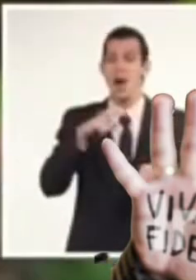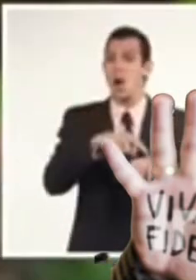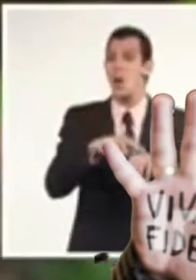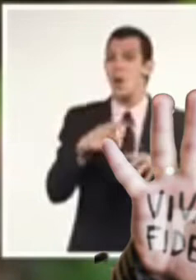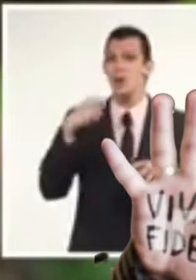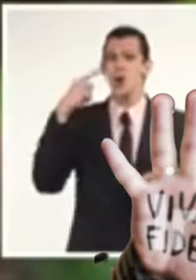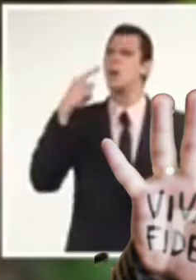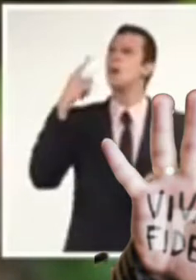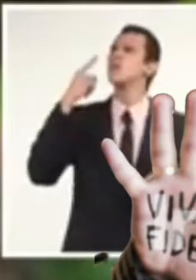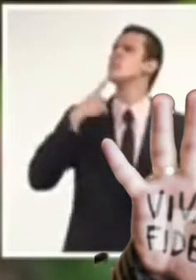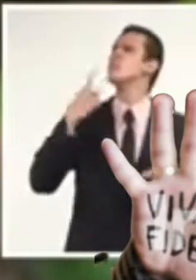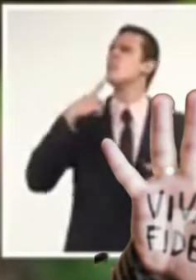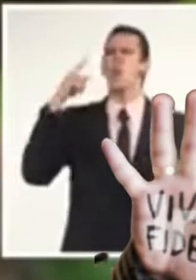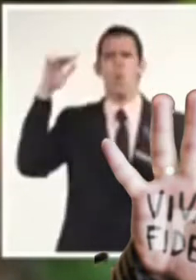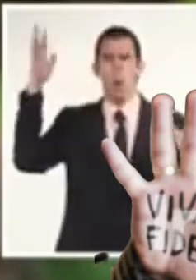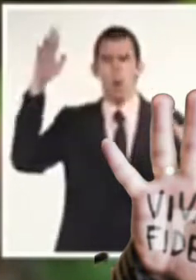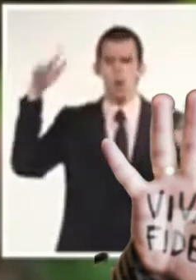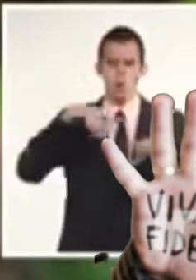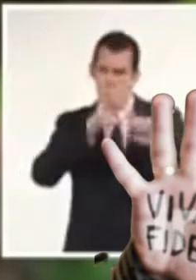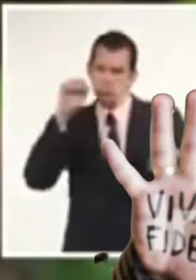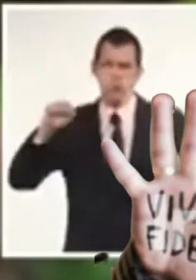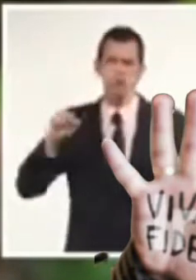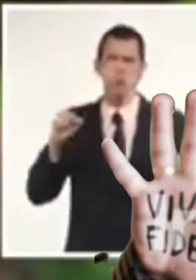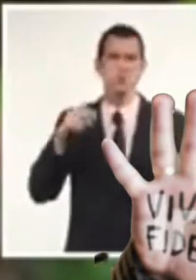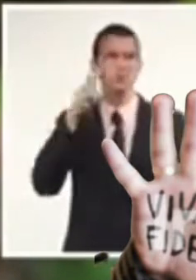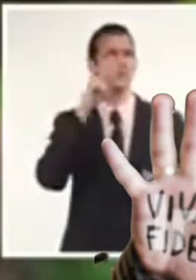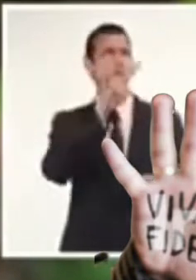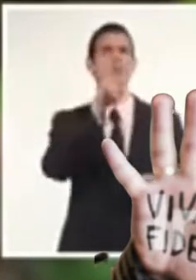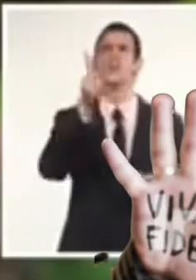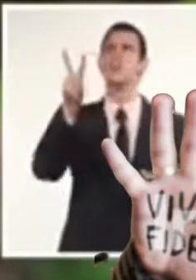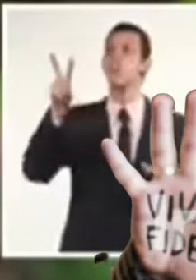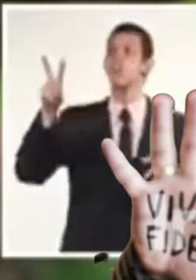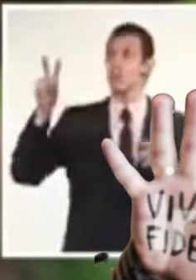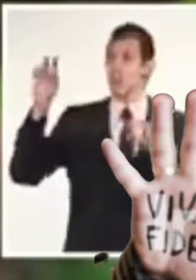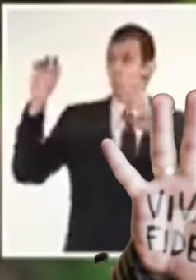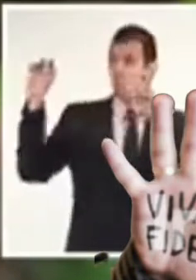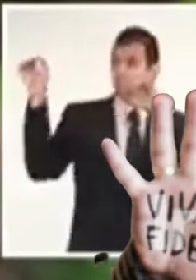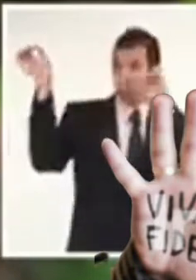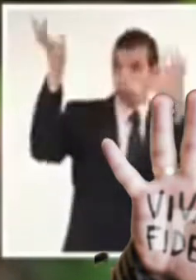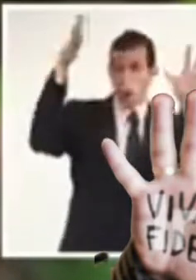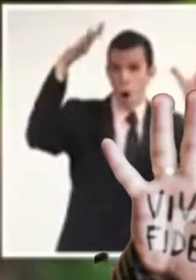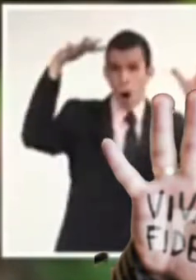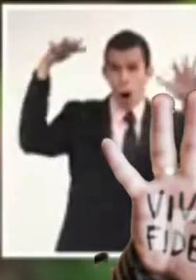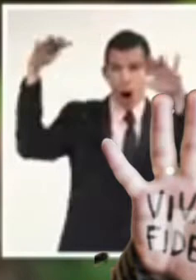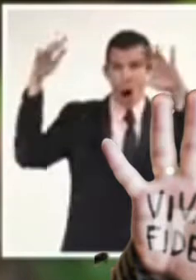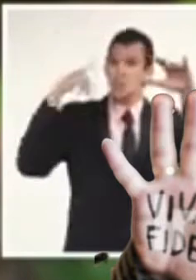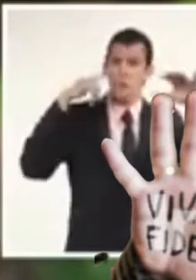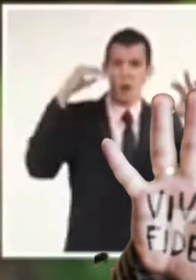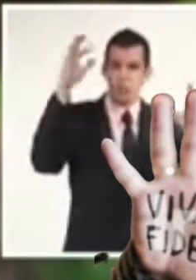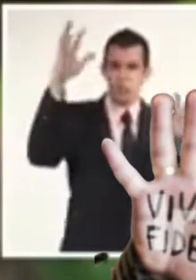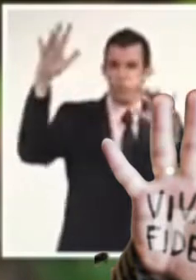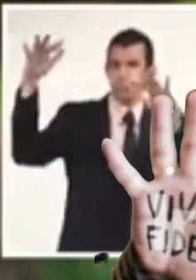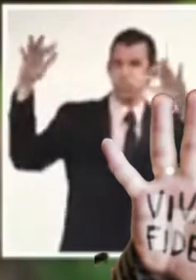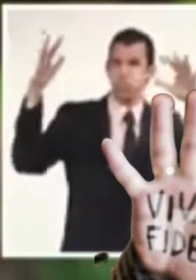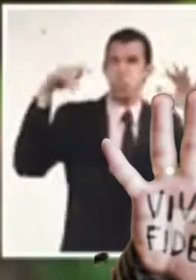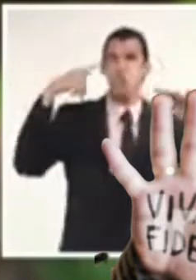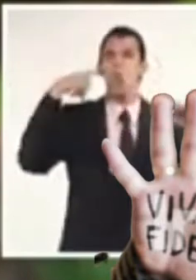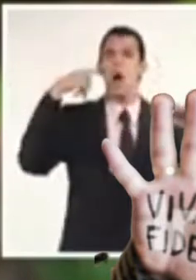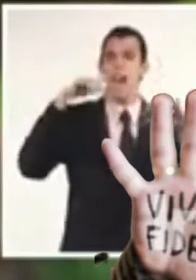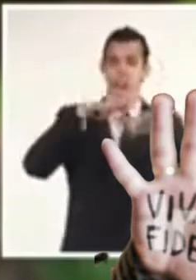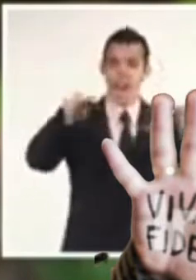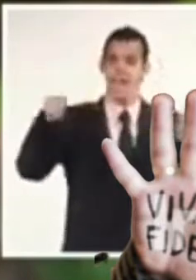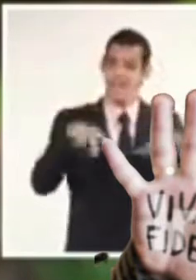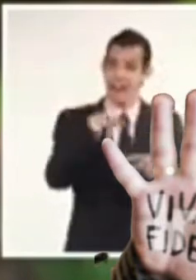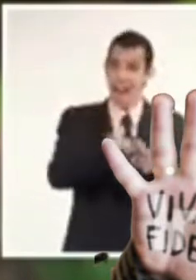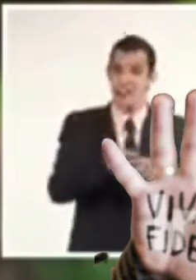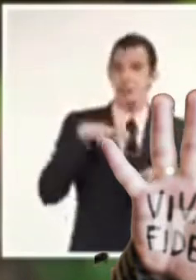Y yo me levanté rápido corriendo y en ese momento veo que él marcó todo el techo así en la parte de la sala